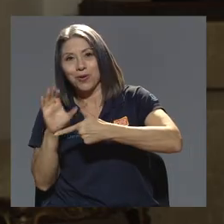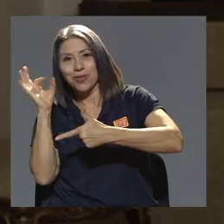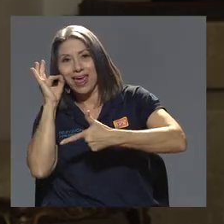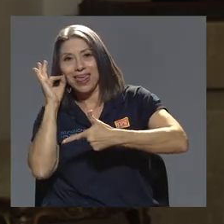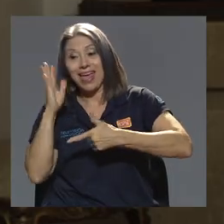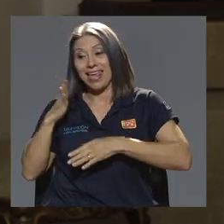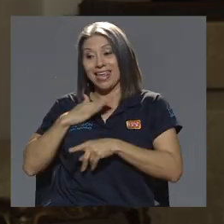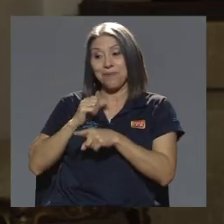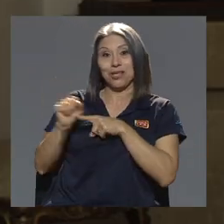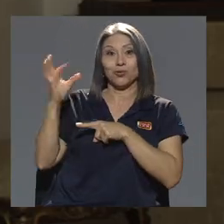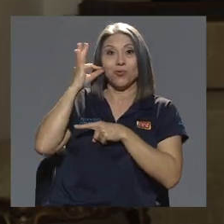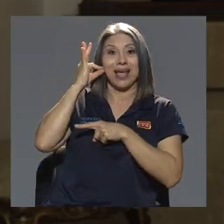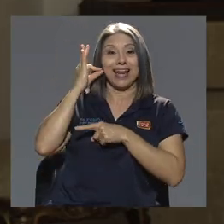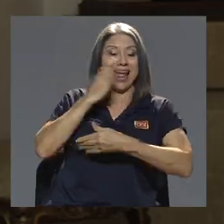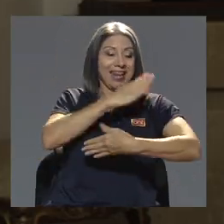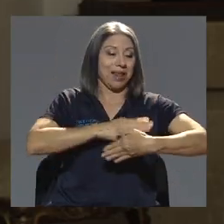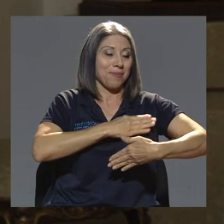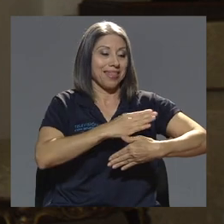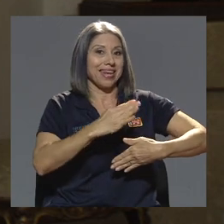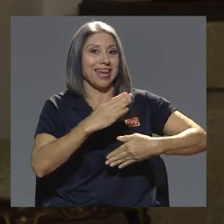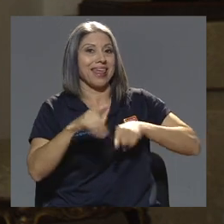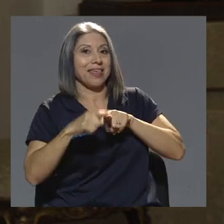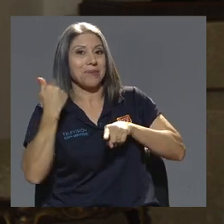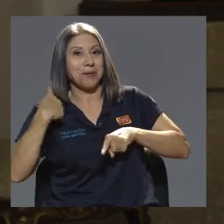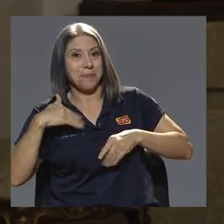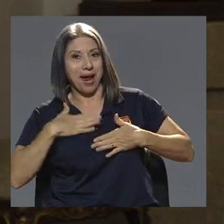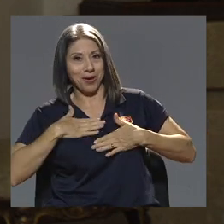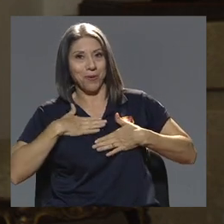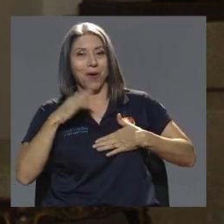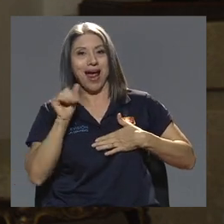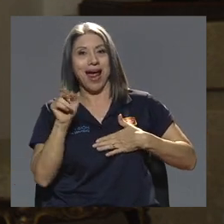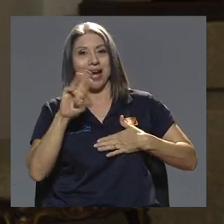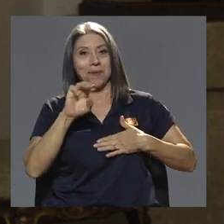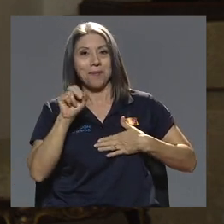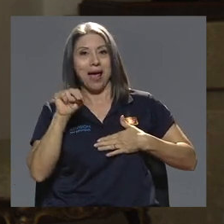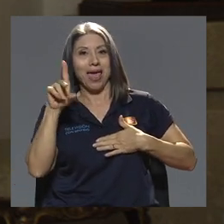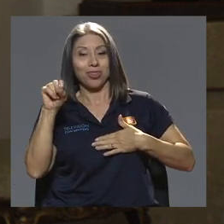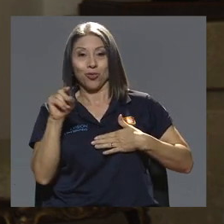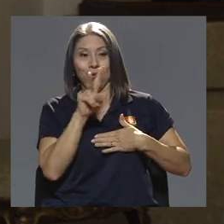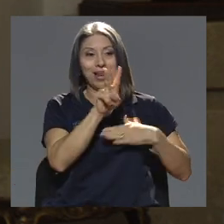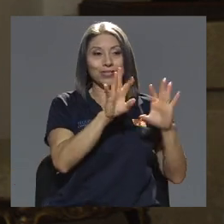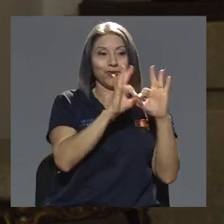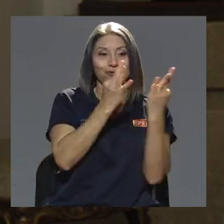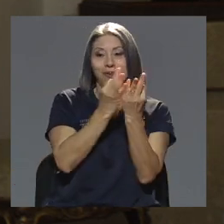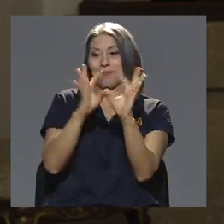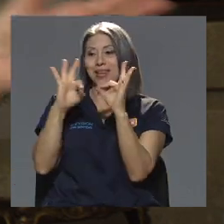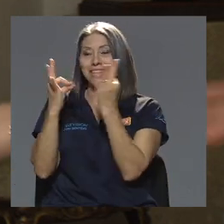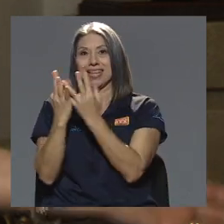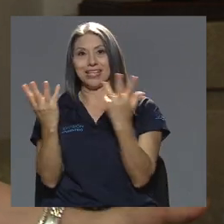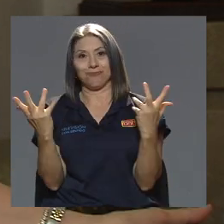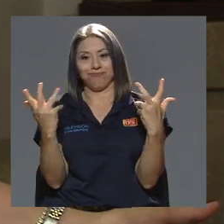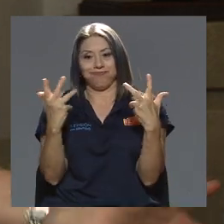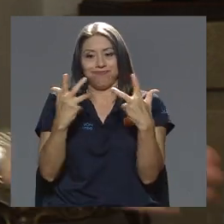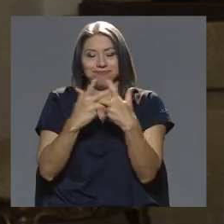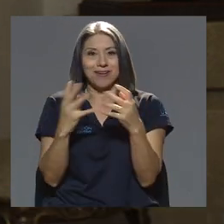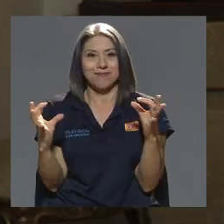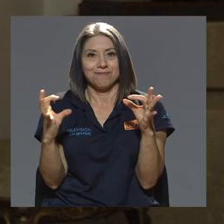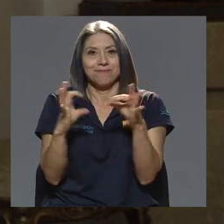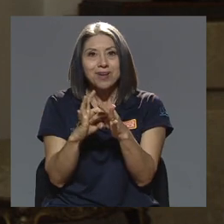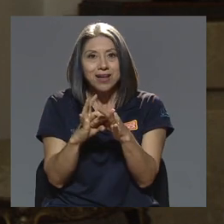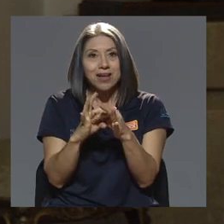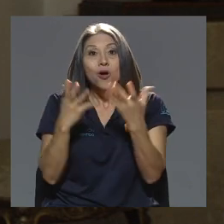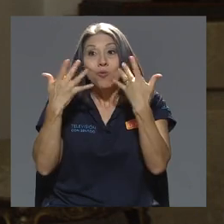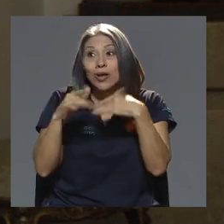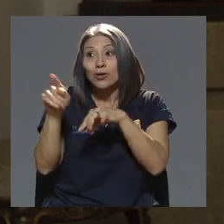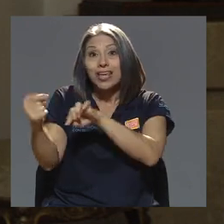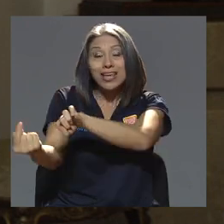hermano Armando. Entonces fue una relación familiar muy, muy estrecha. Y cuando ya ellos se vienen, Rafael Ángel de vez en cuando iba